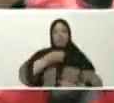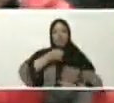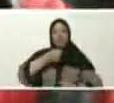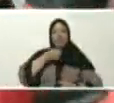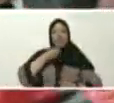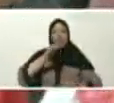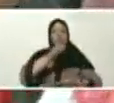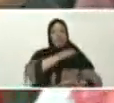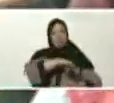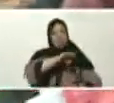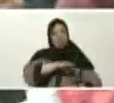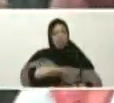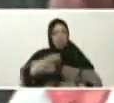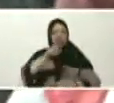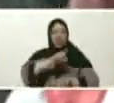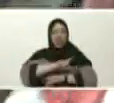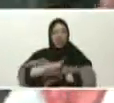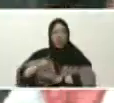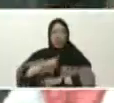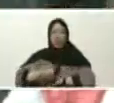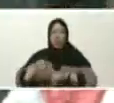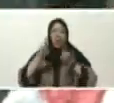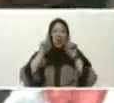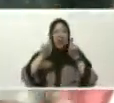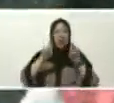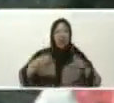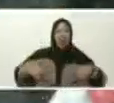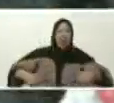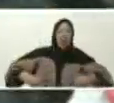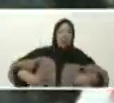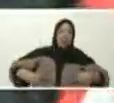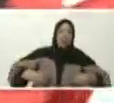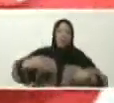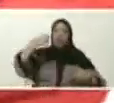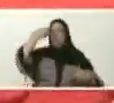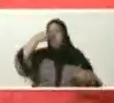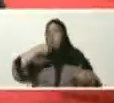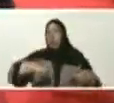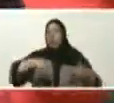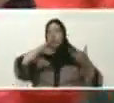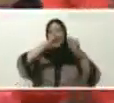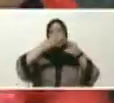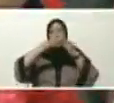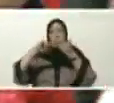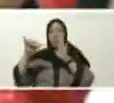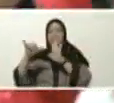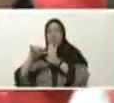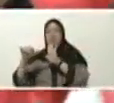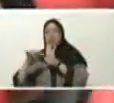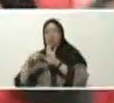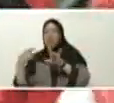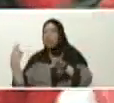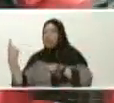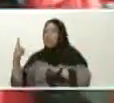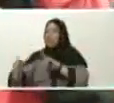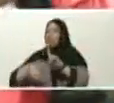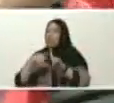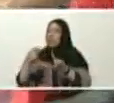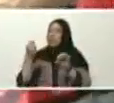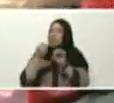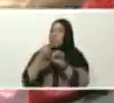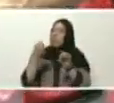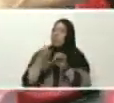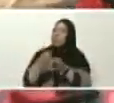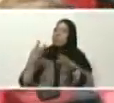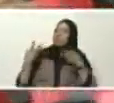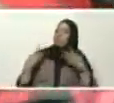las sanciones del imperio americano estaban apretando el país y me puse a trabajar con el